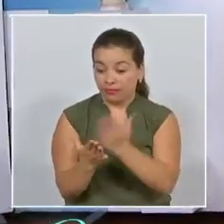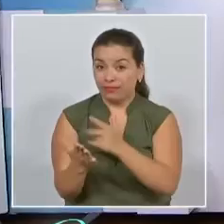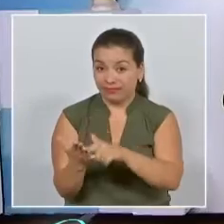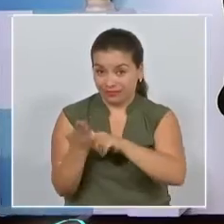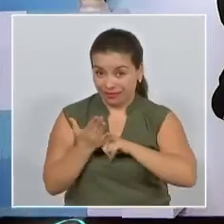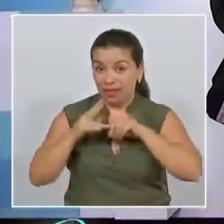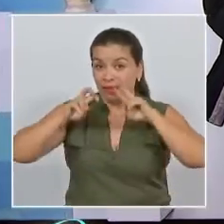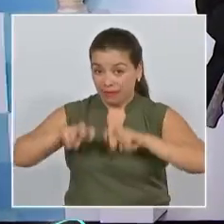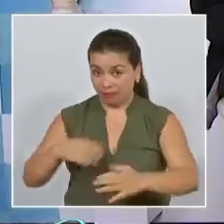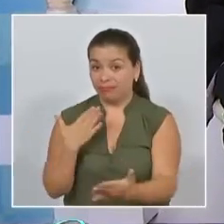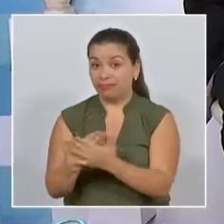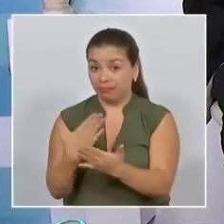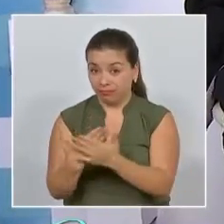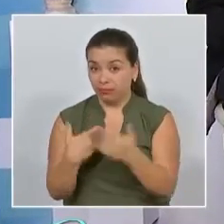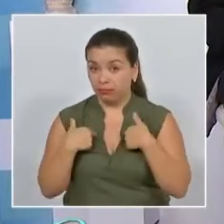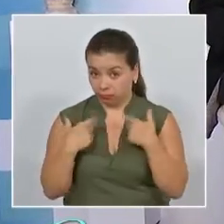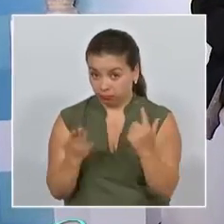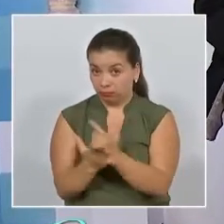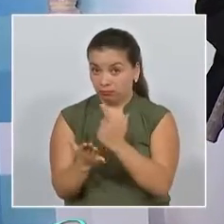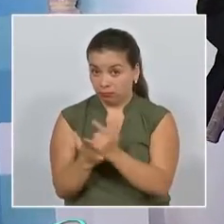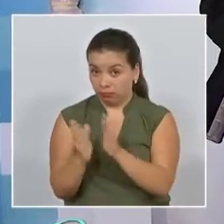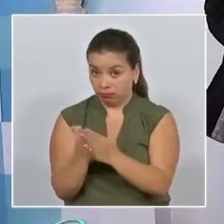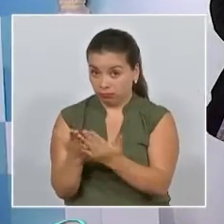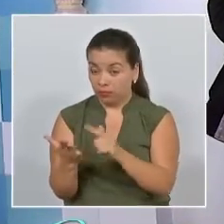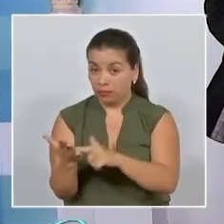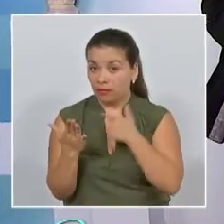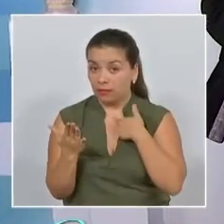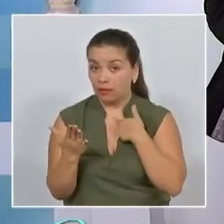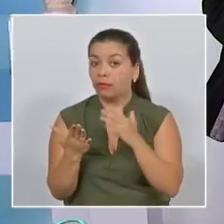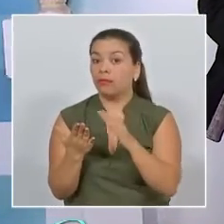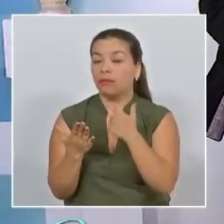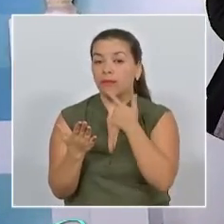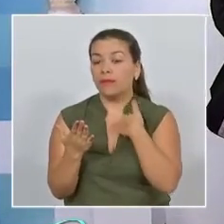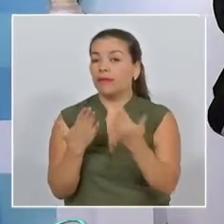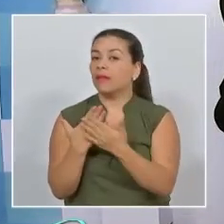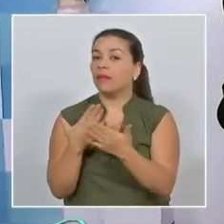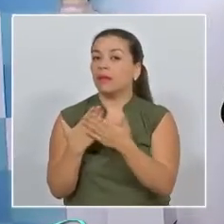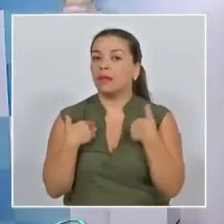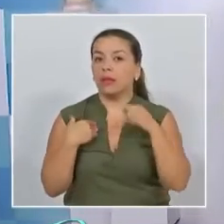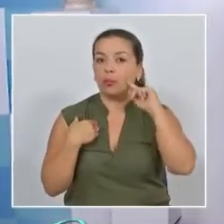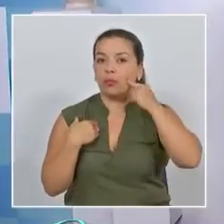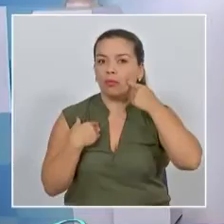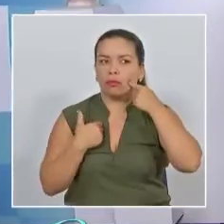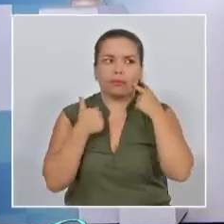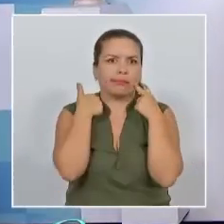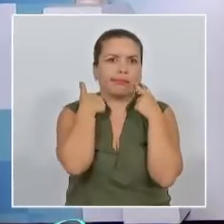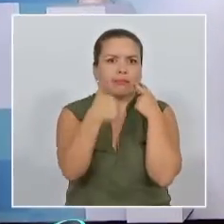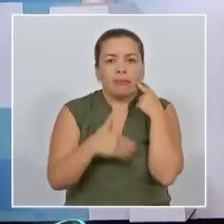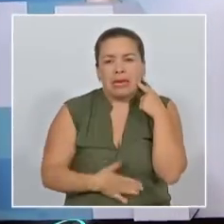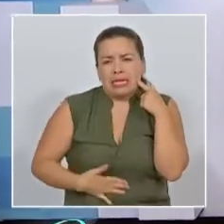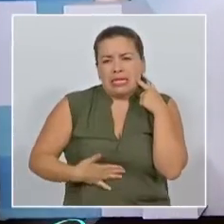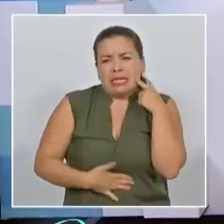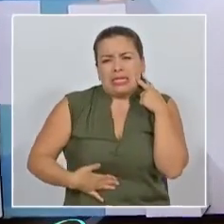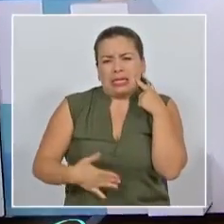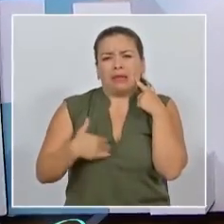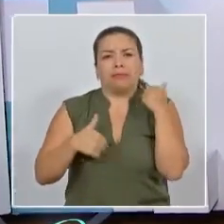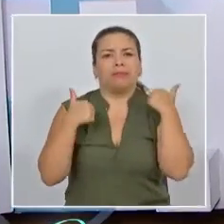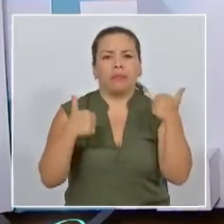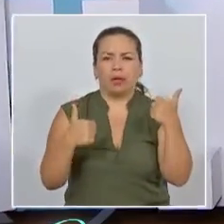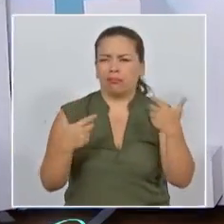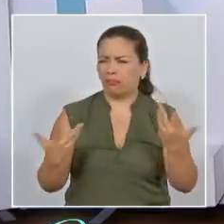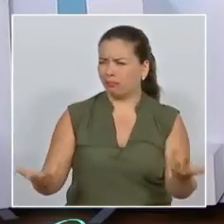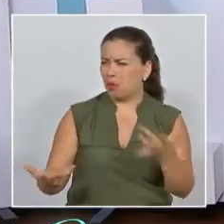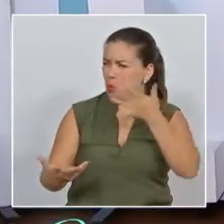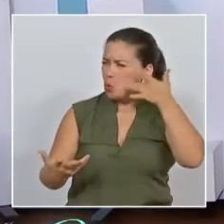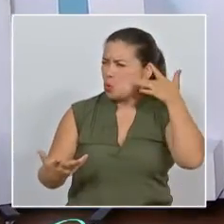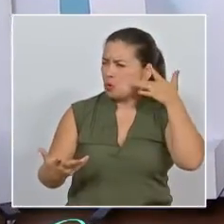las investigaciones, están en los libros, que el limón como tal es un producto excelente para la gastritis. Y ustedes estaban diciendo, pero si es